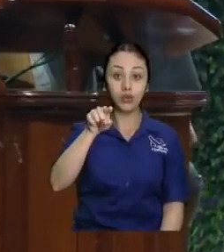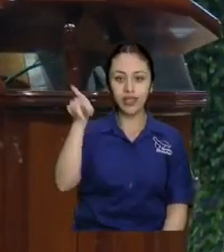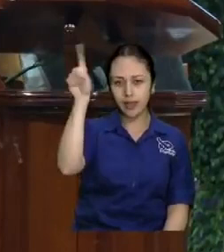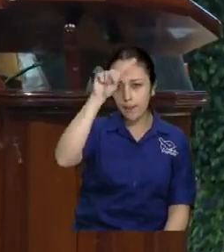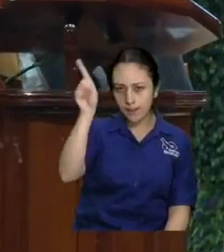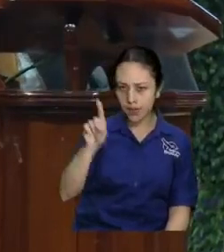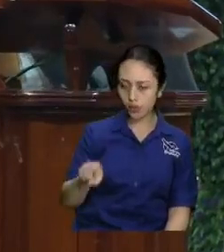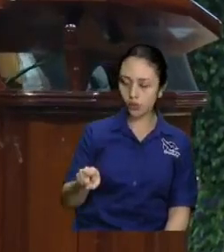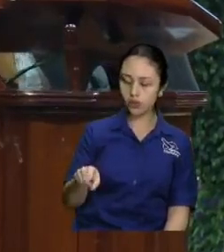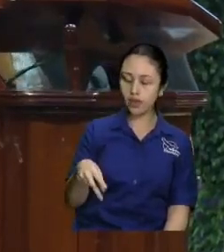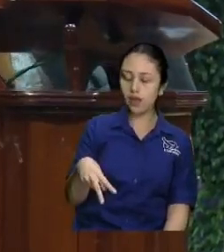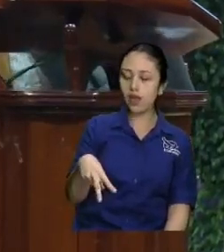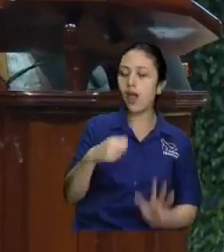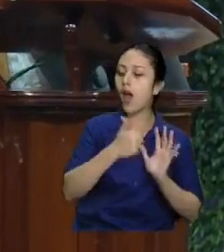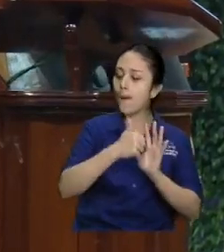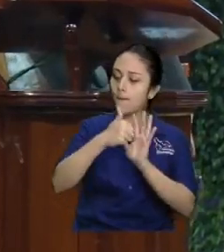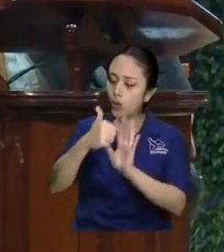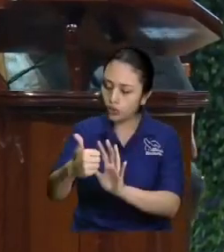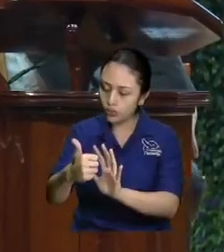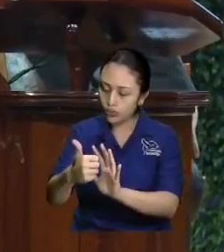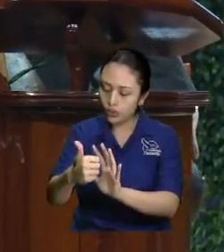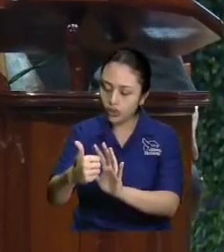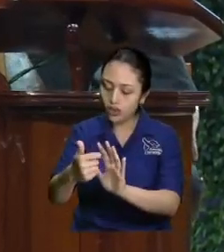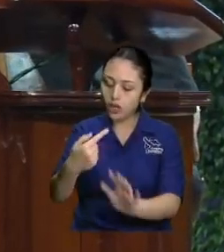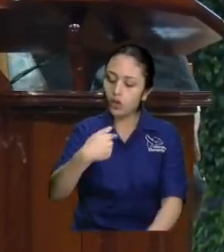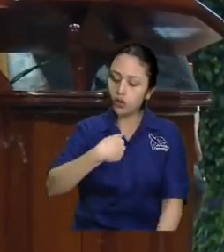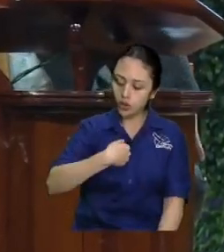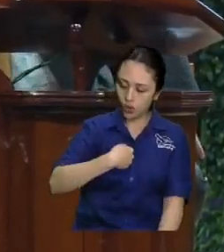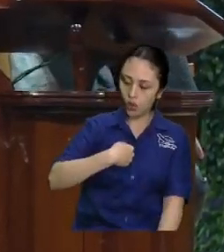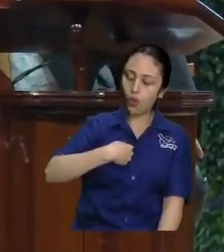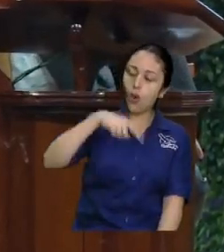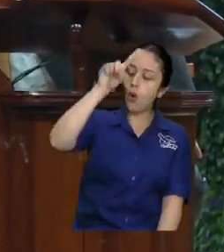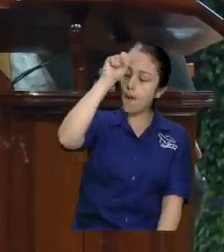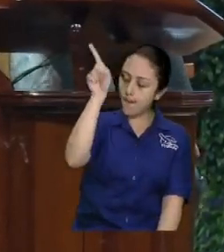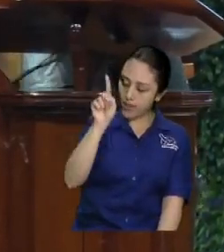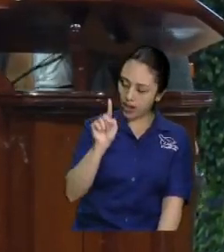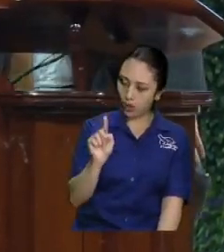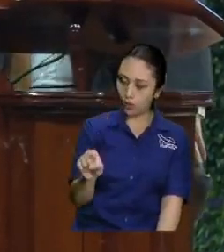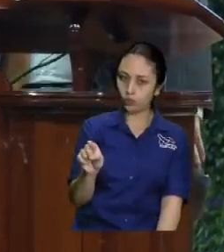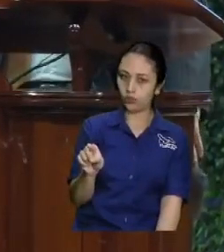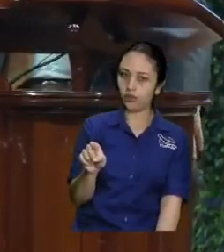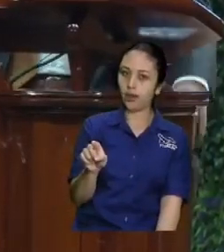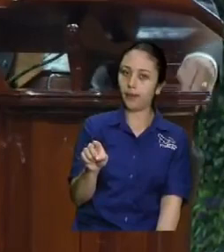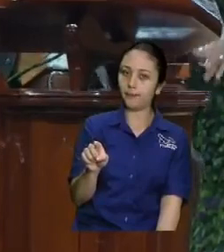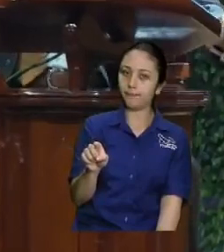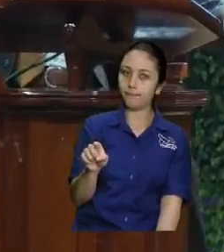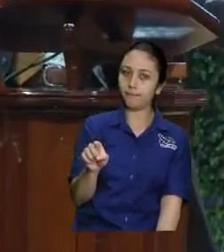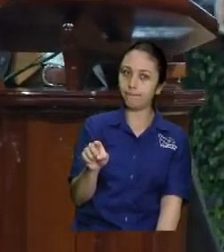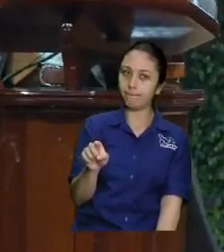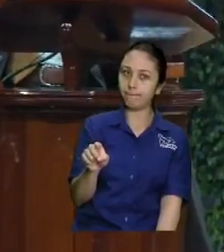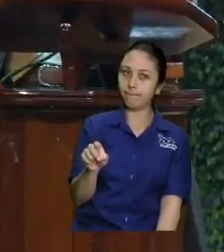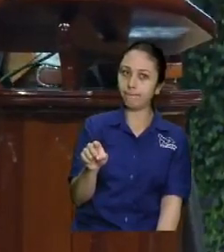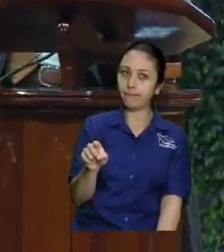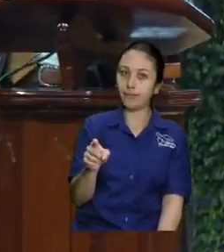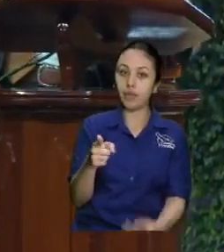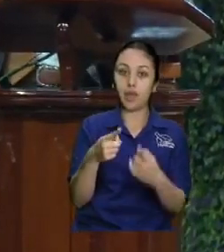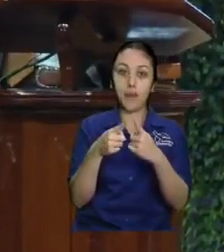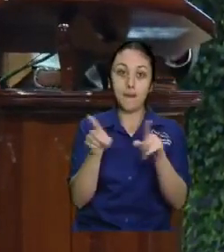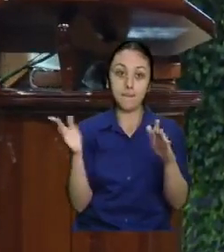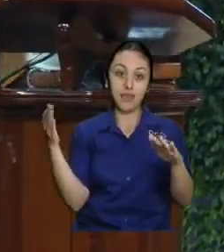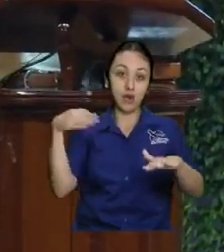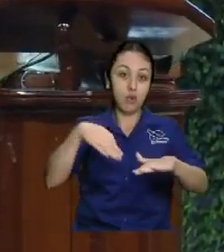que tengo yo, usted todo teólogo, ¿eh? Así. Tengo mucha, y en esas está cuando entra